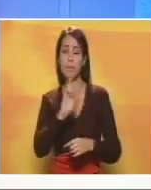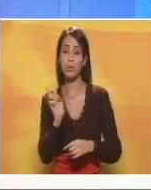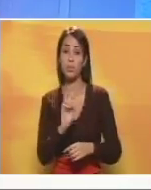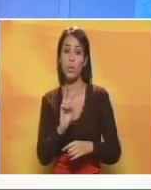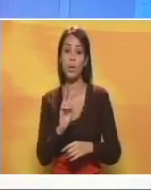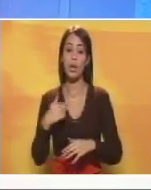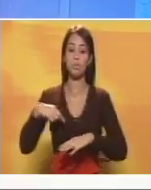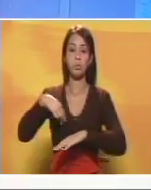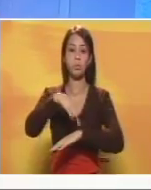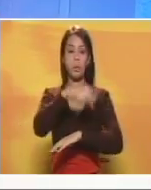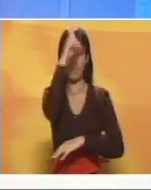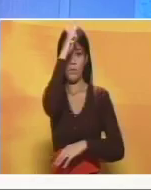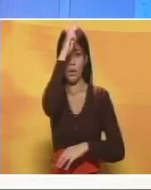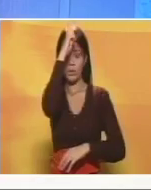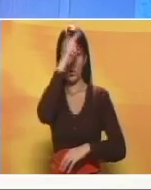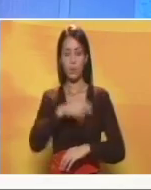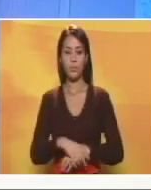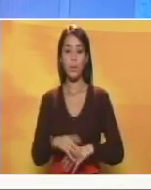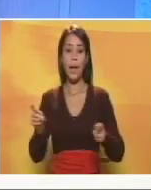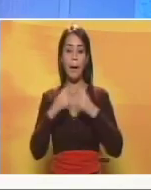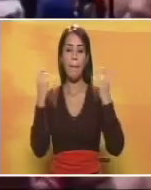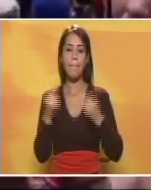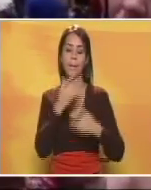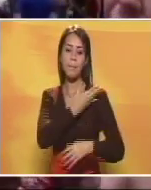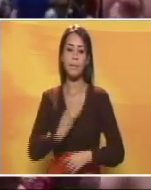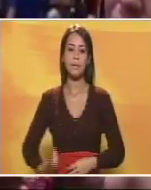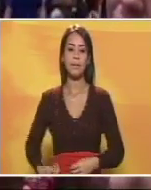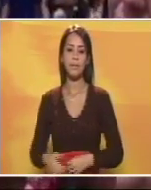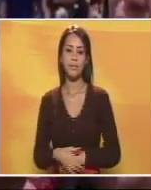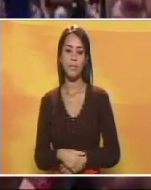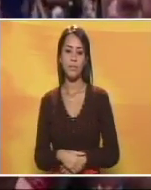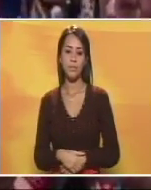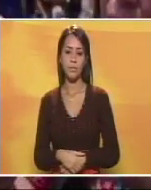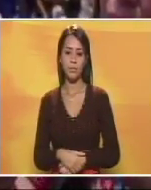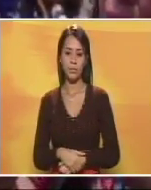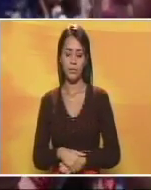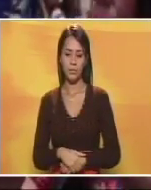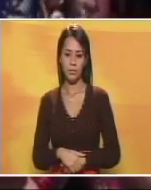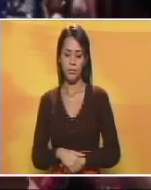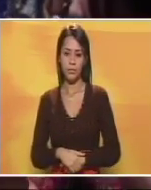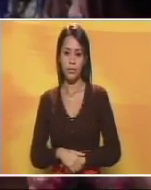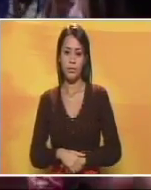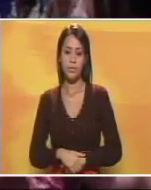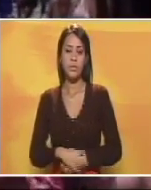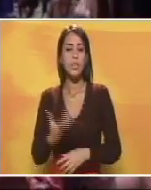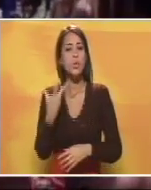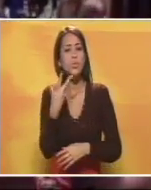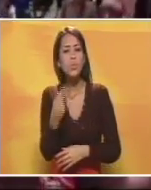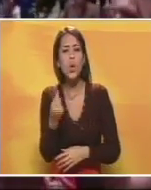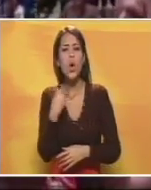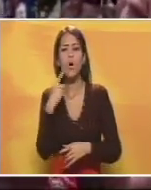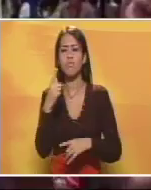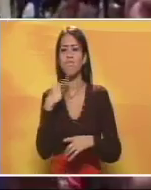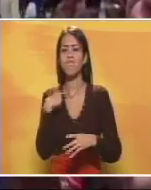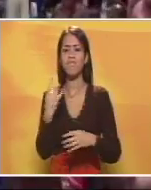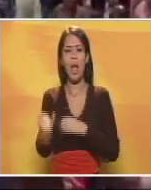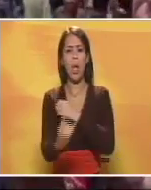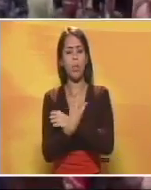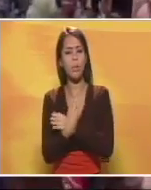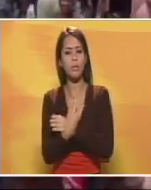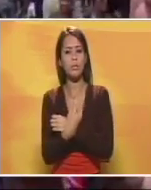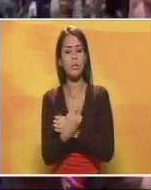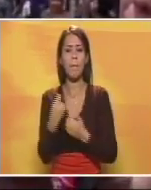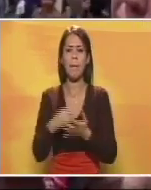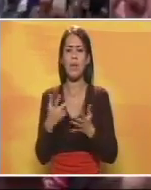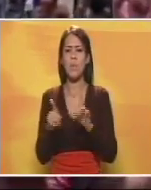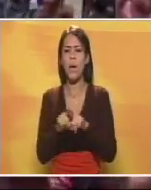por el estado Falcón de cara a su campaña presidencial. Le voy a hablar claro sobre el abstencionismo. No se dejen engañar con el abstencionismo. El